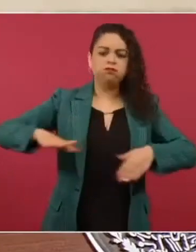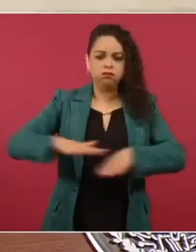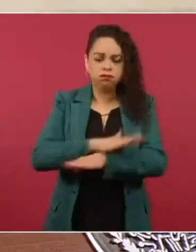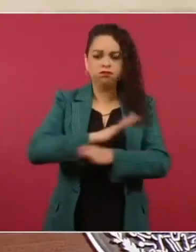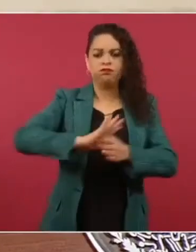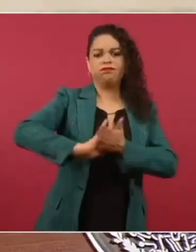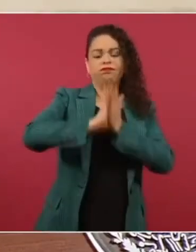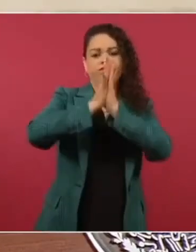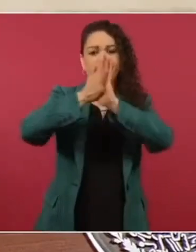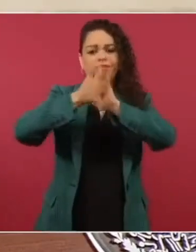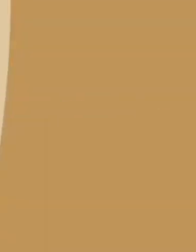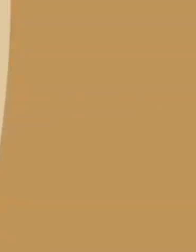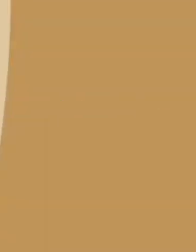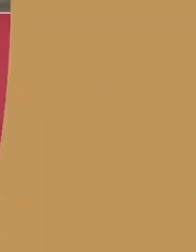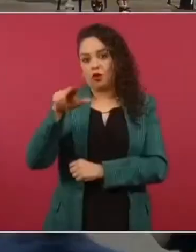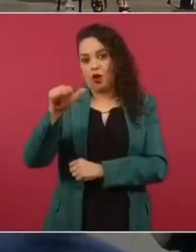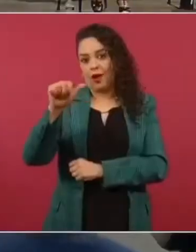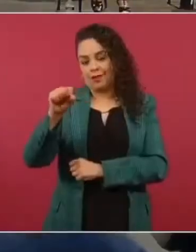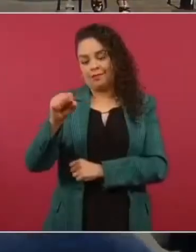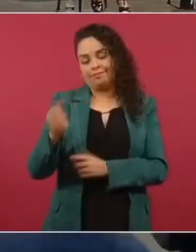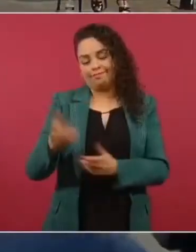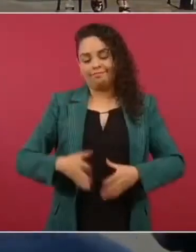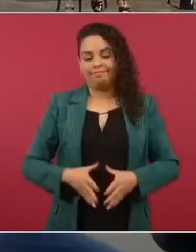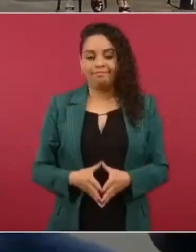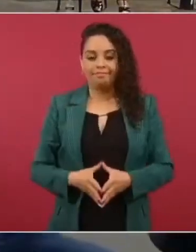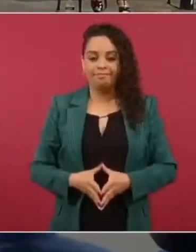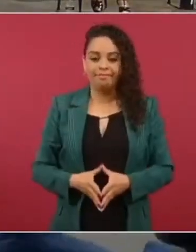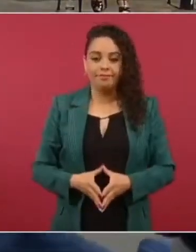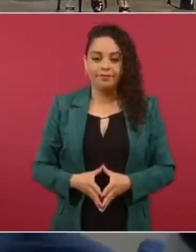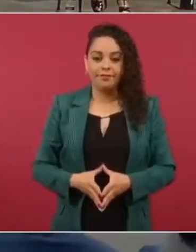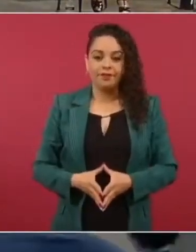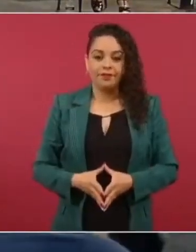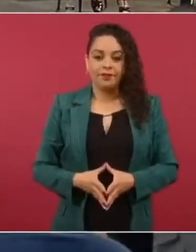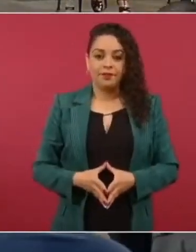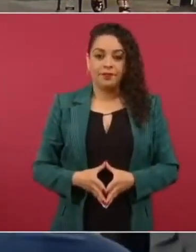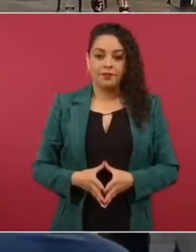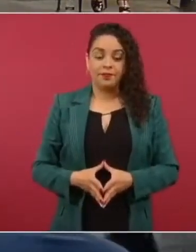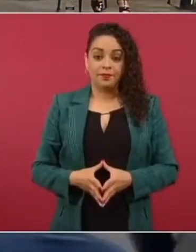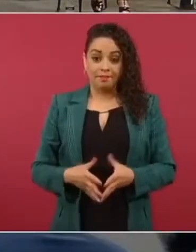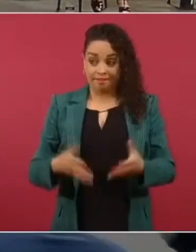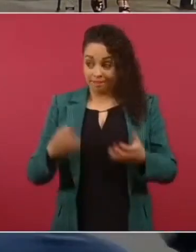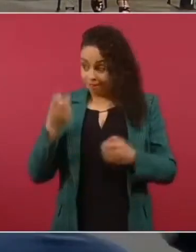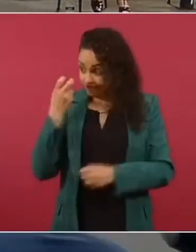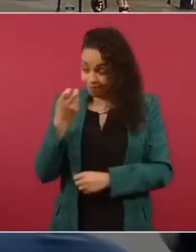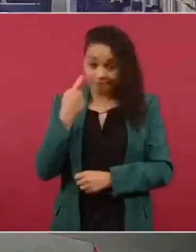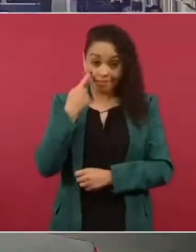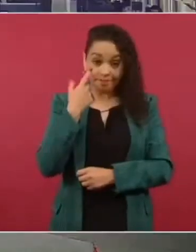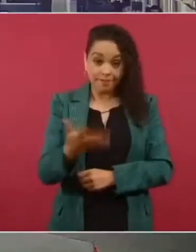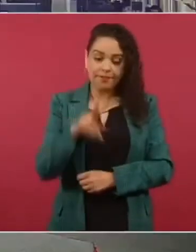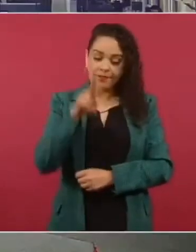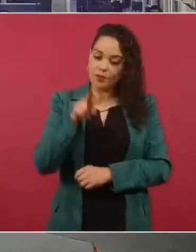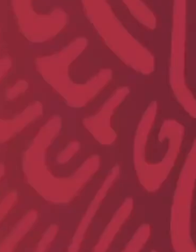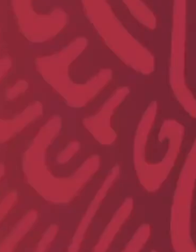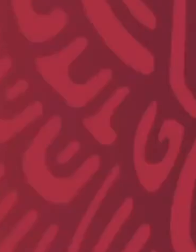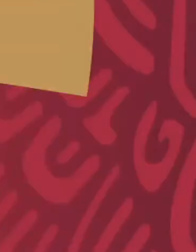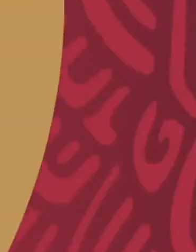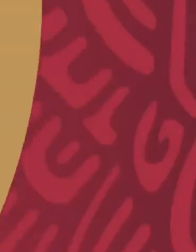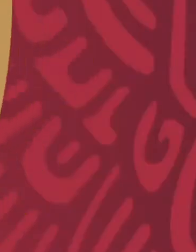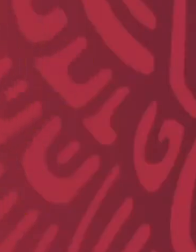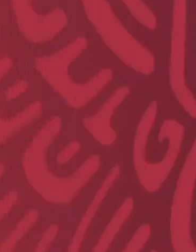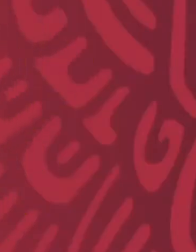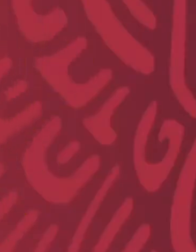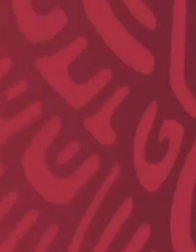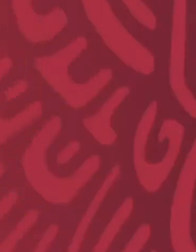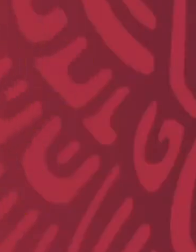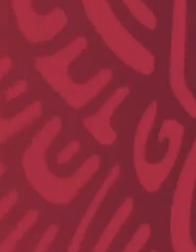a la transformación. El jefe del Ejecutivo anunció que realizará una gira de trabajo por el sur del país en compañía de Larry